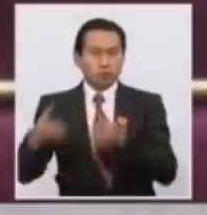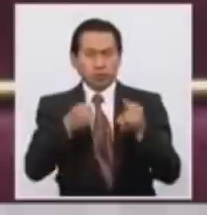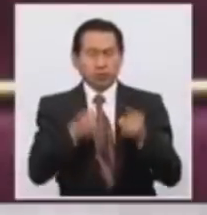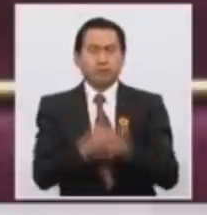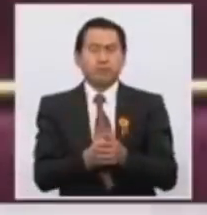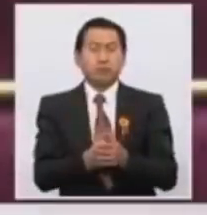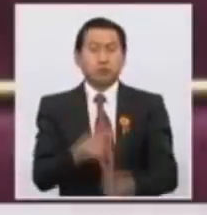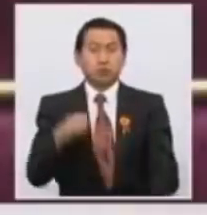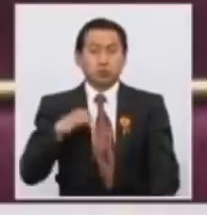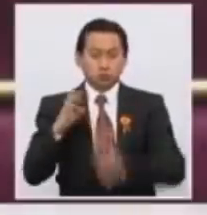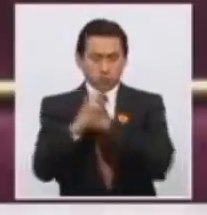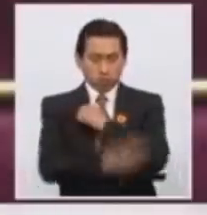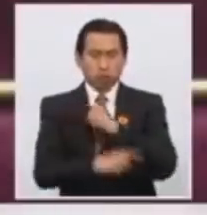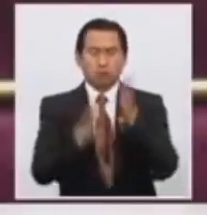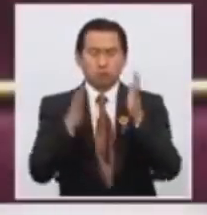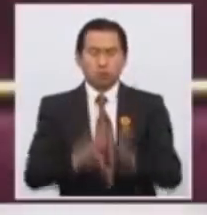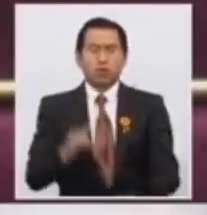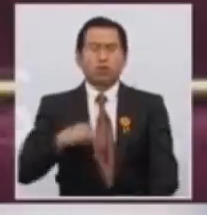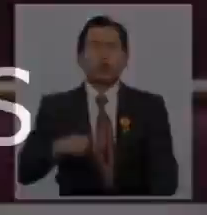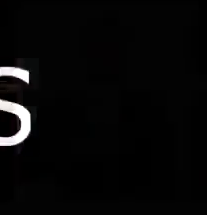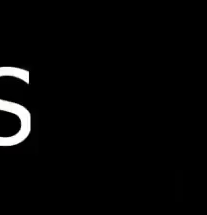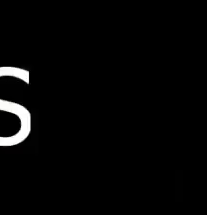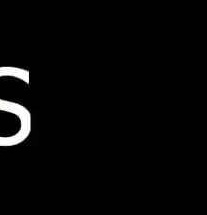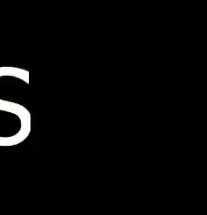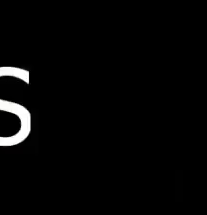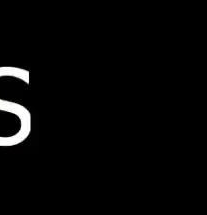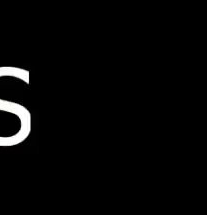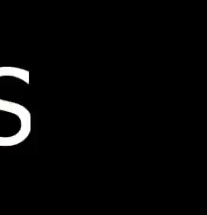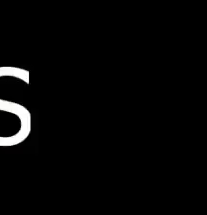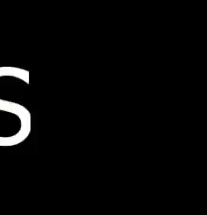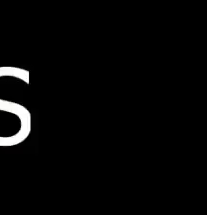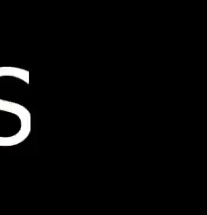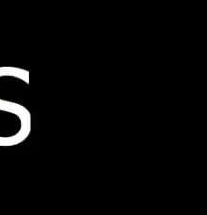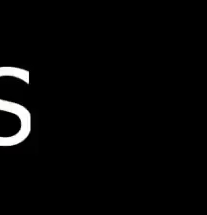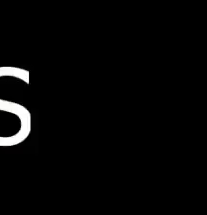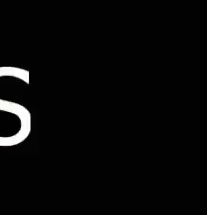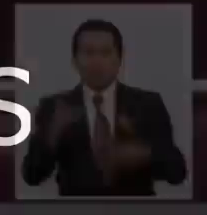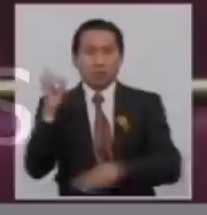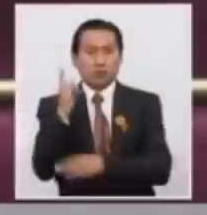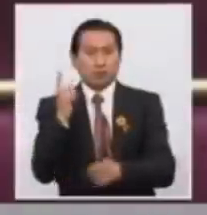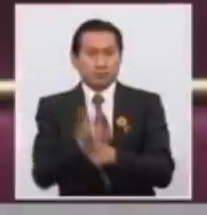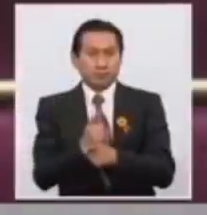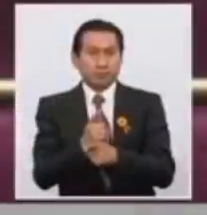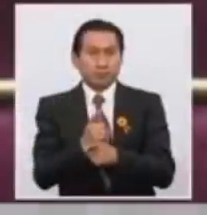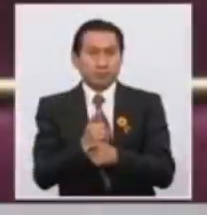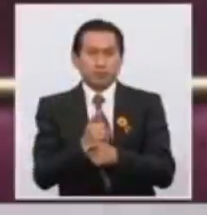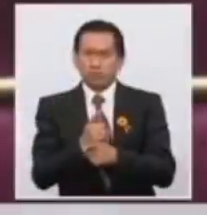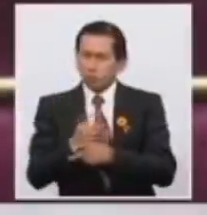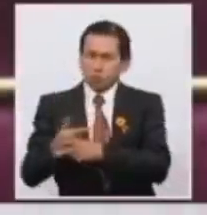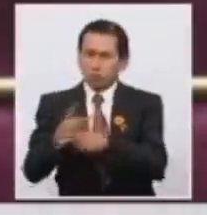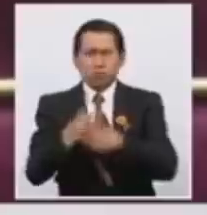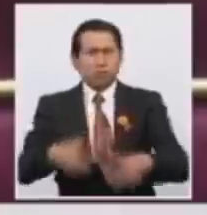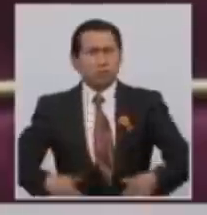soy republicana y estoy orgullosa de serlo i cuidemos siempre la